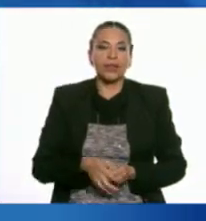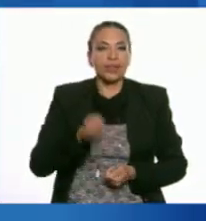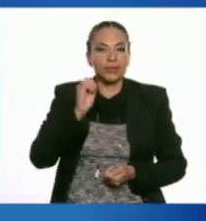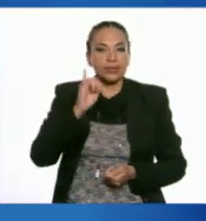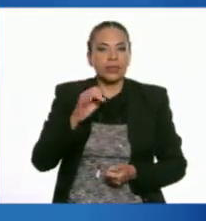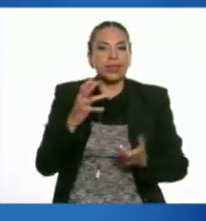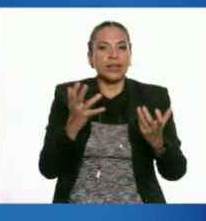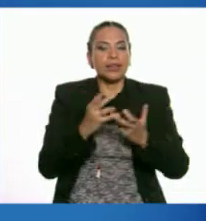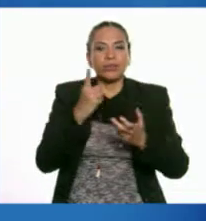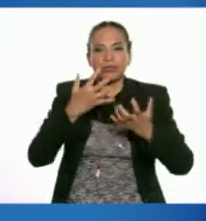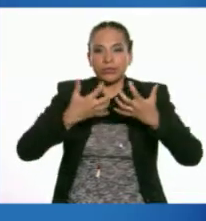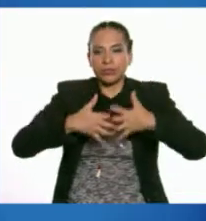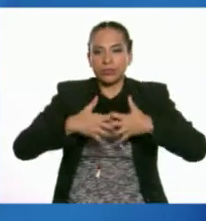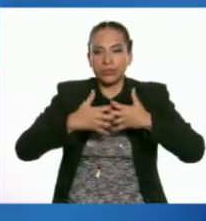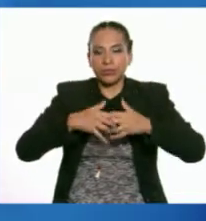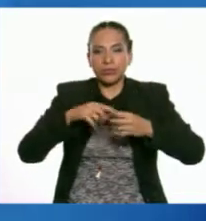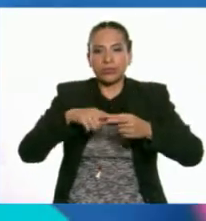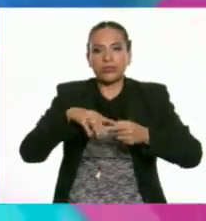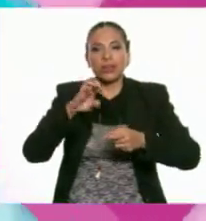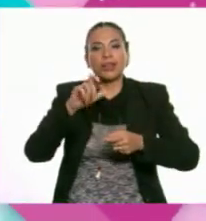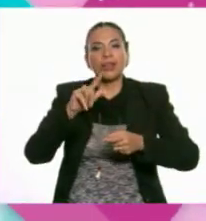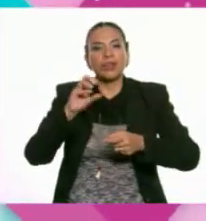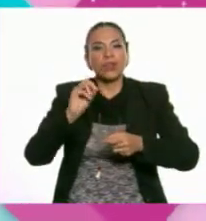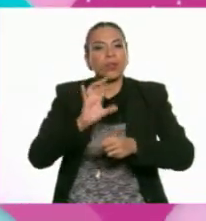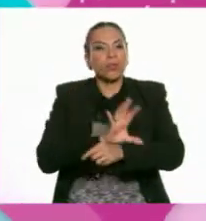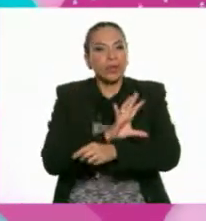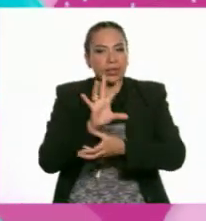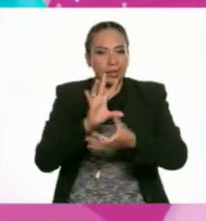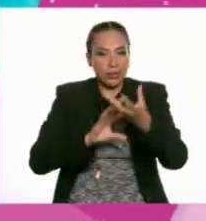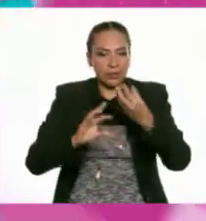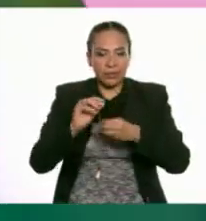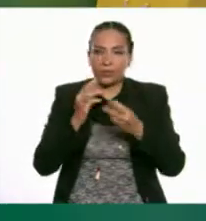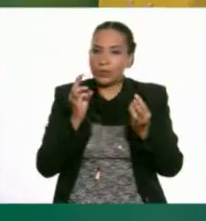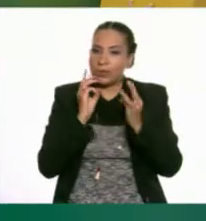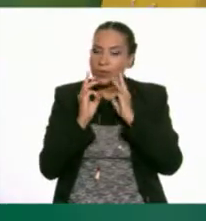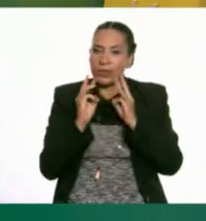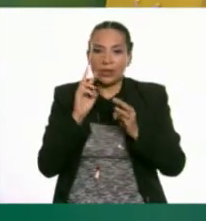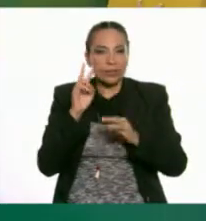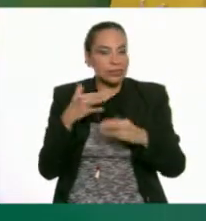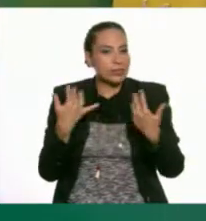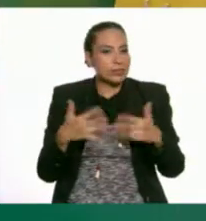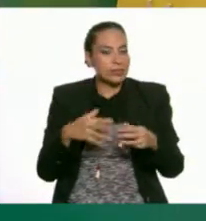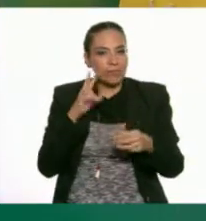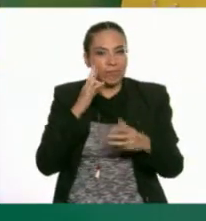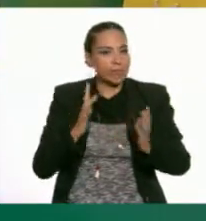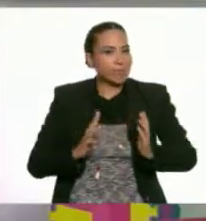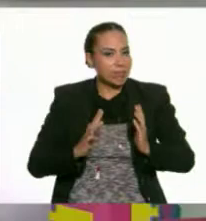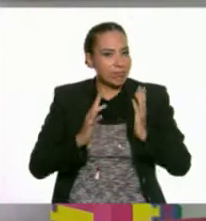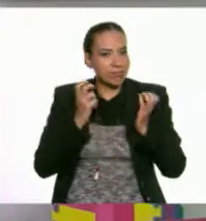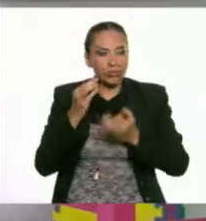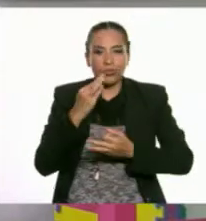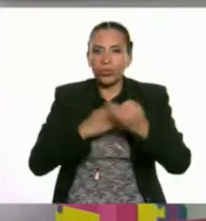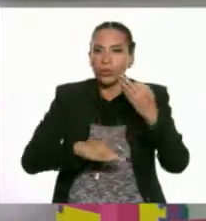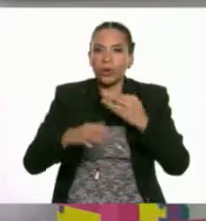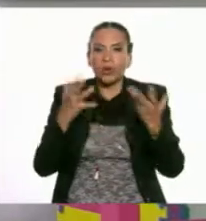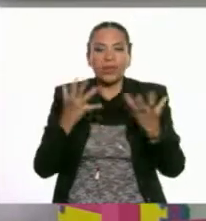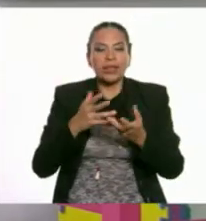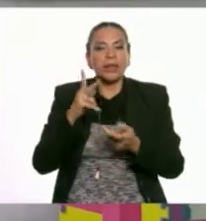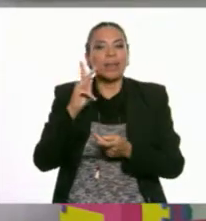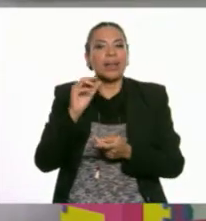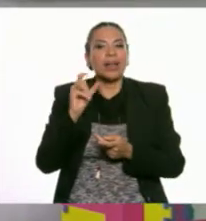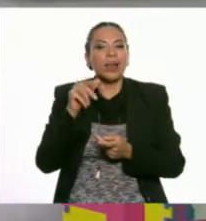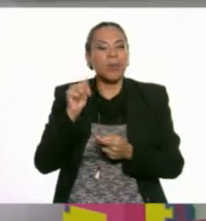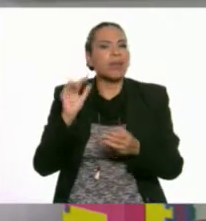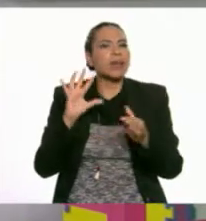Así hacemos un motor con electromagnetismo. ¡Wow! ¡Órale! ¡Qué impresionante todo lo que hizo Paloma y lo que